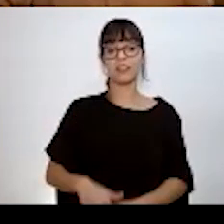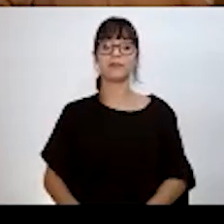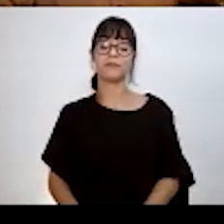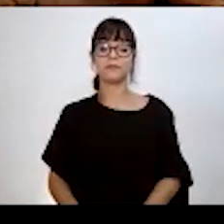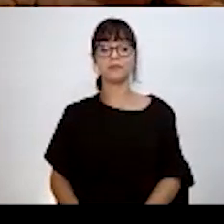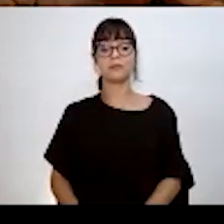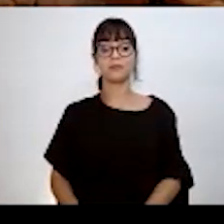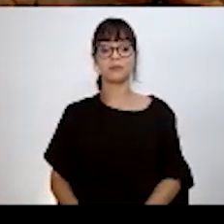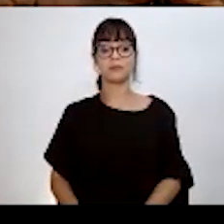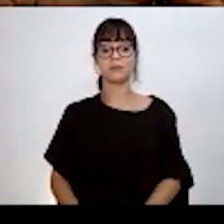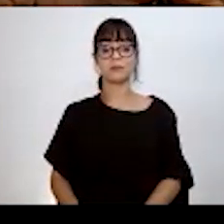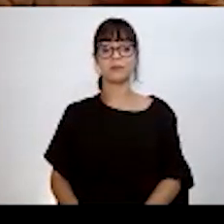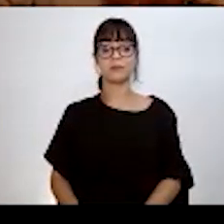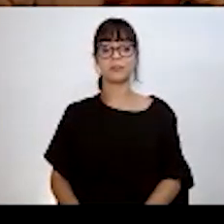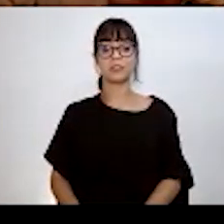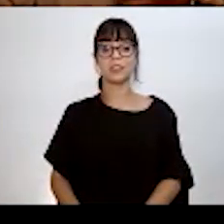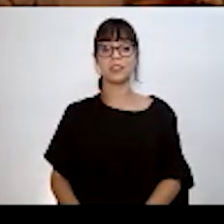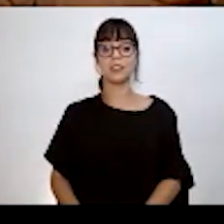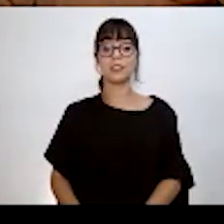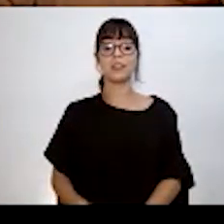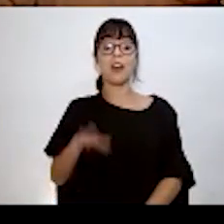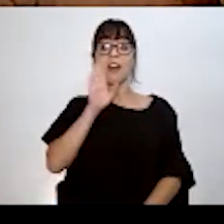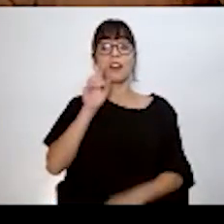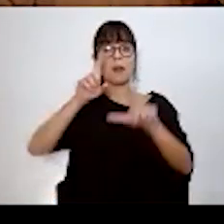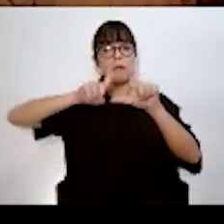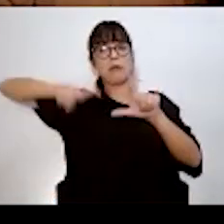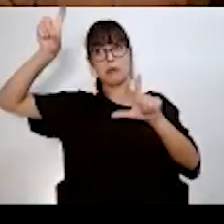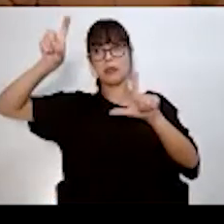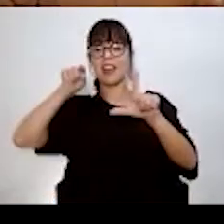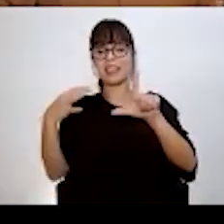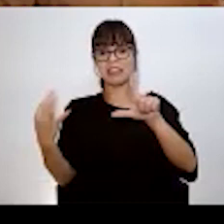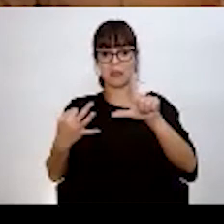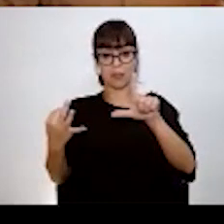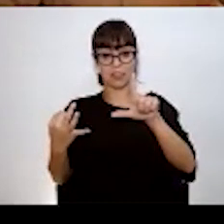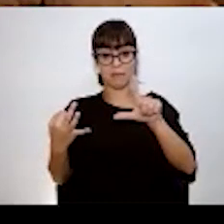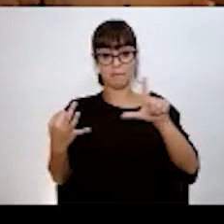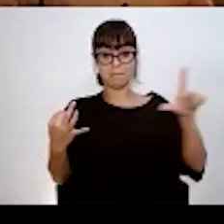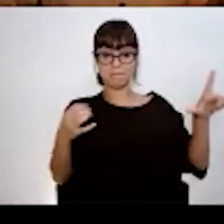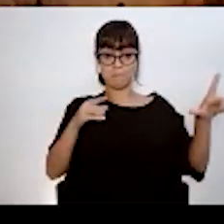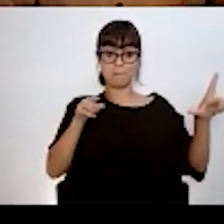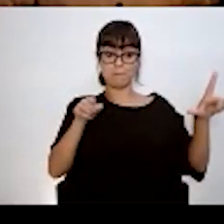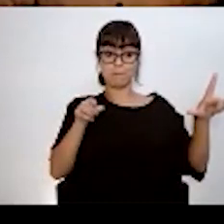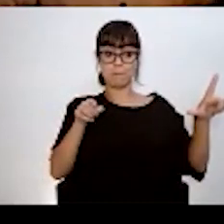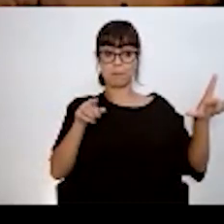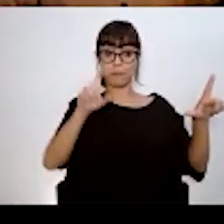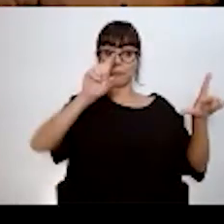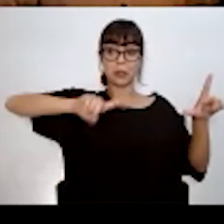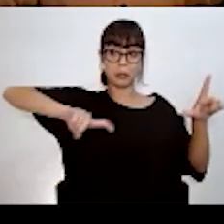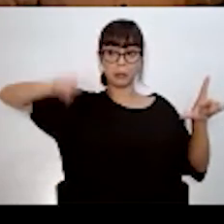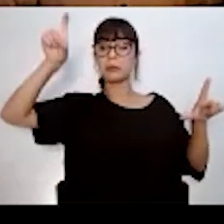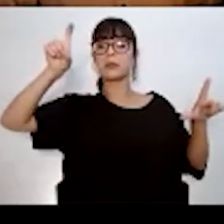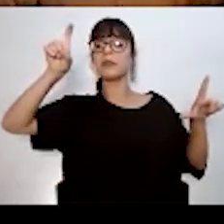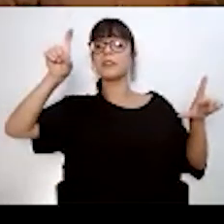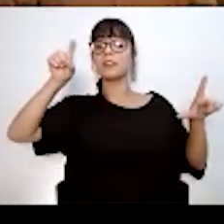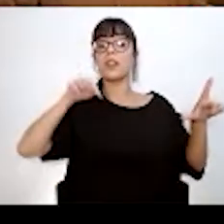¿Qué sucede en esa parte de crecimiento tan significativo? Pues coincide fundamentalmente, primero, con yacimientos que están